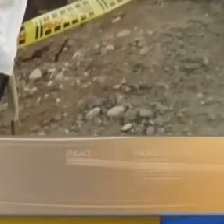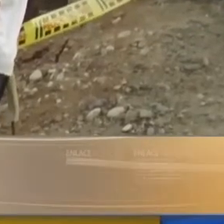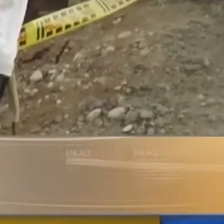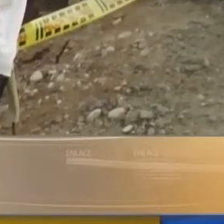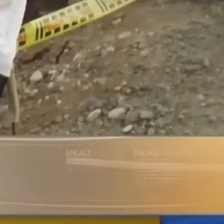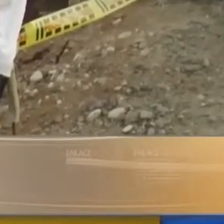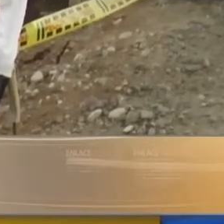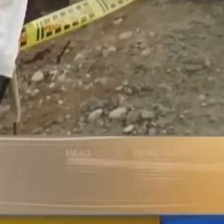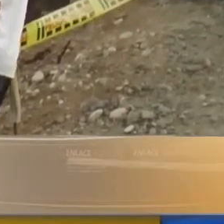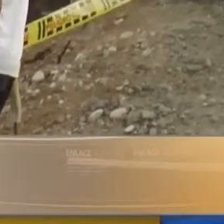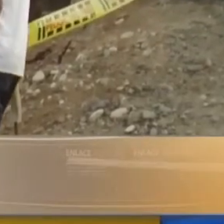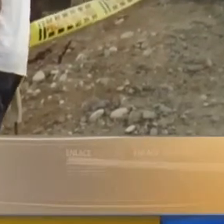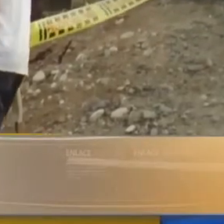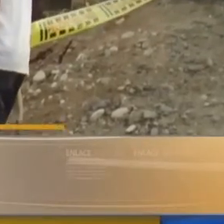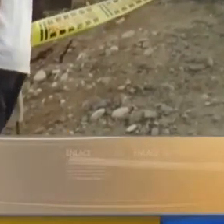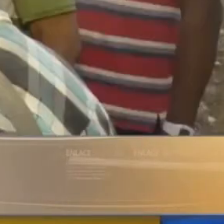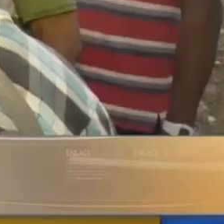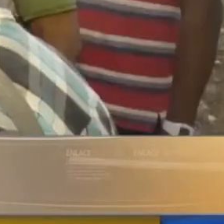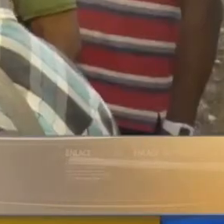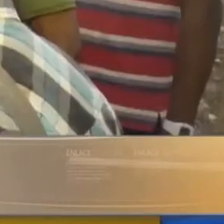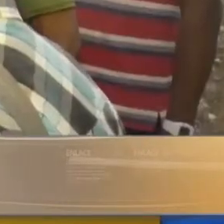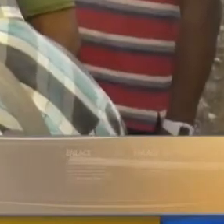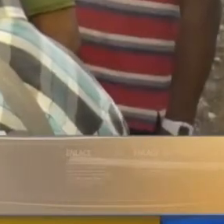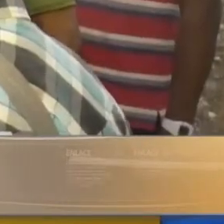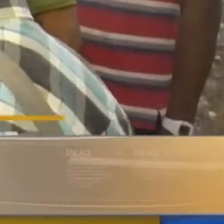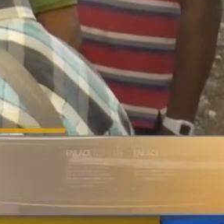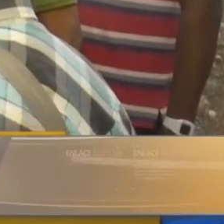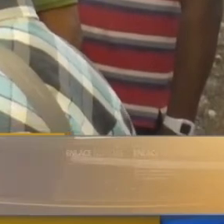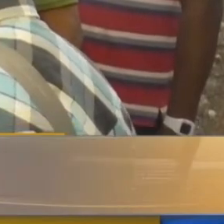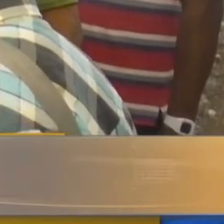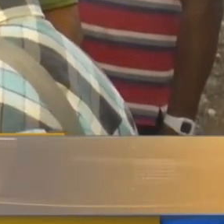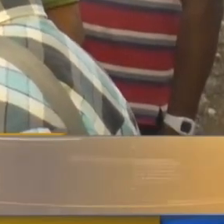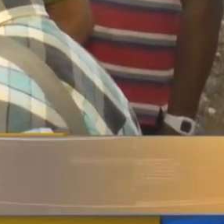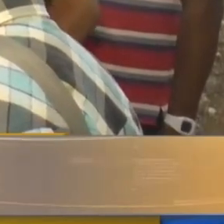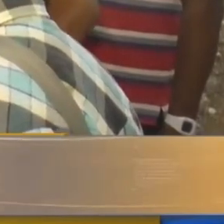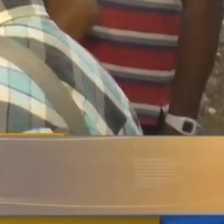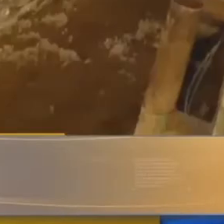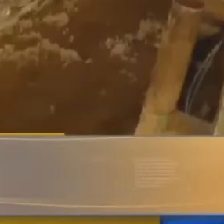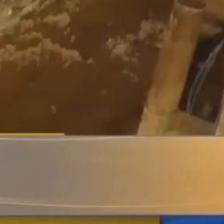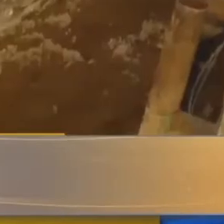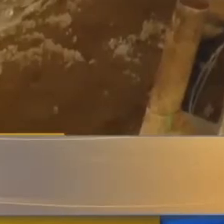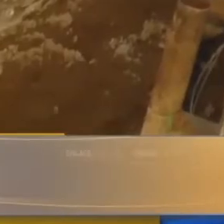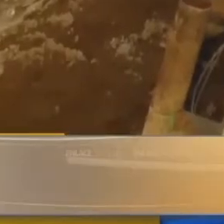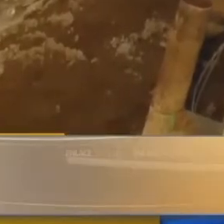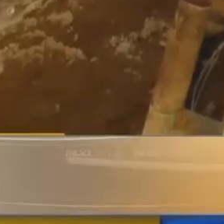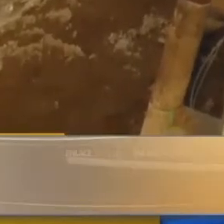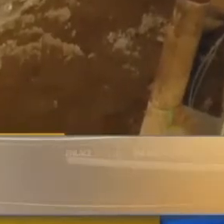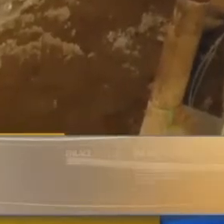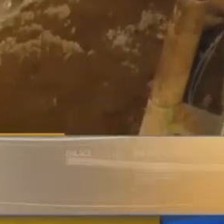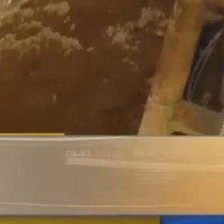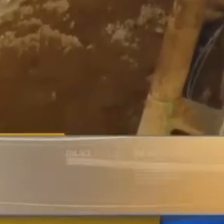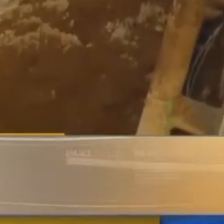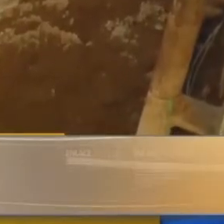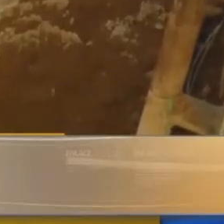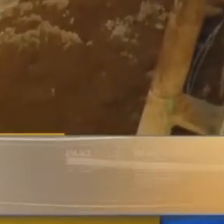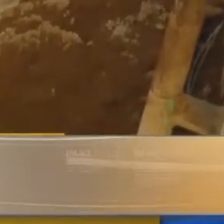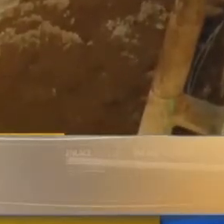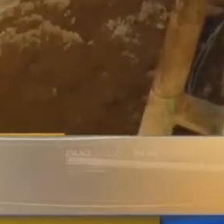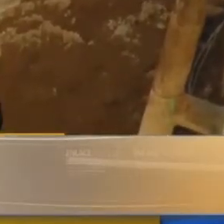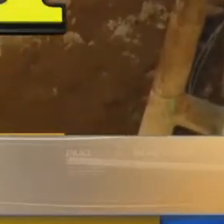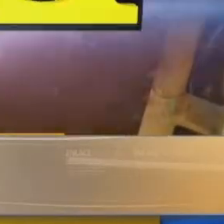la vía férrea luego de recibir la licencia por parte de la Agencia Nacional de Infraestructura ANI, que da camino libre al proyecto de la construcción del Box